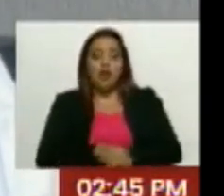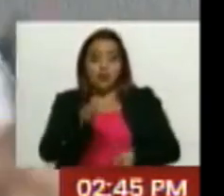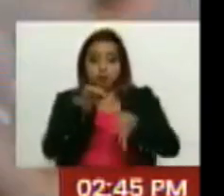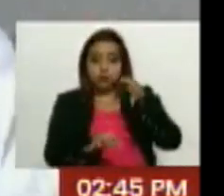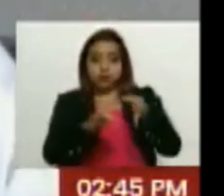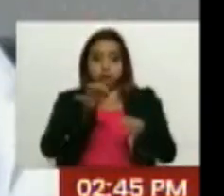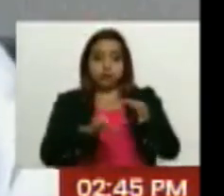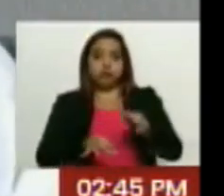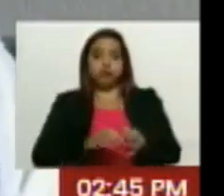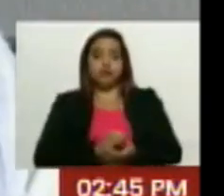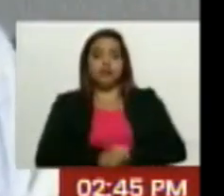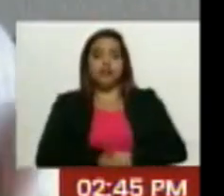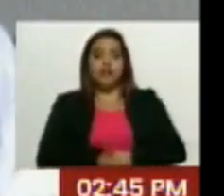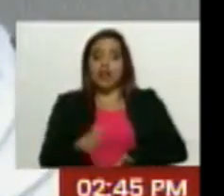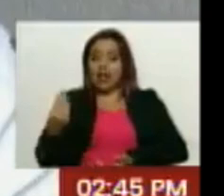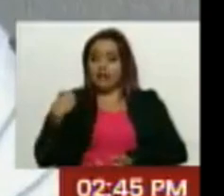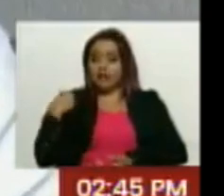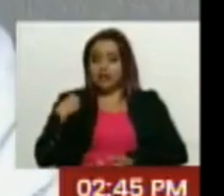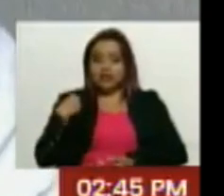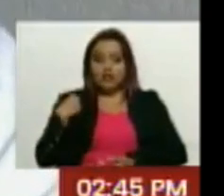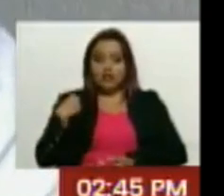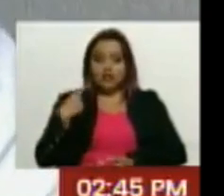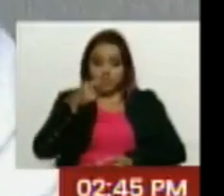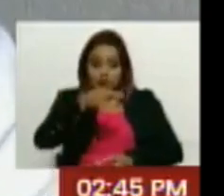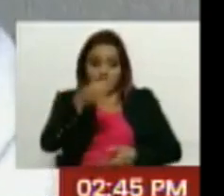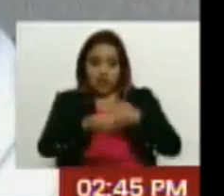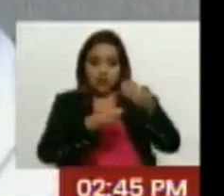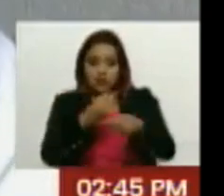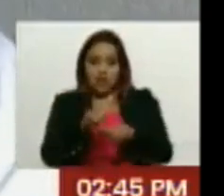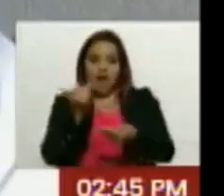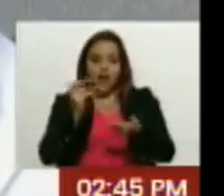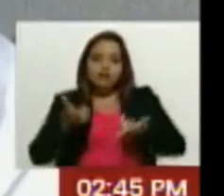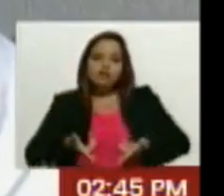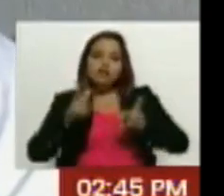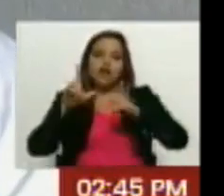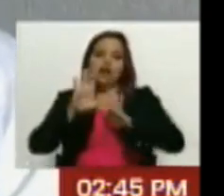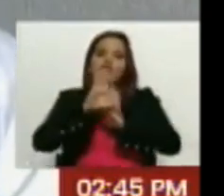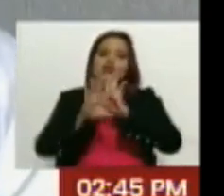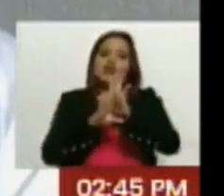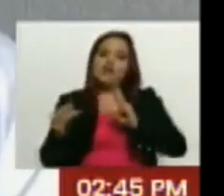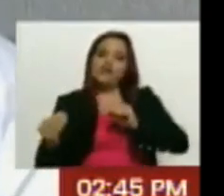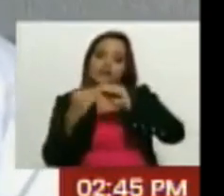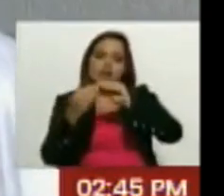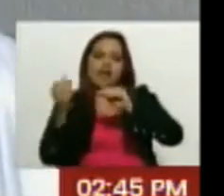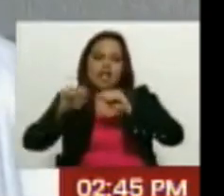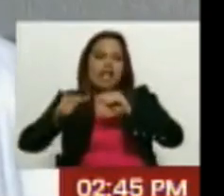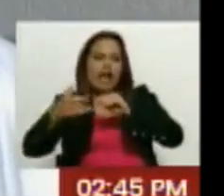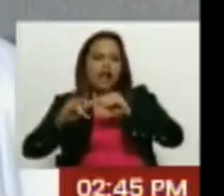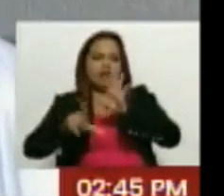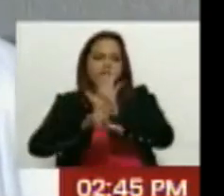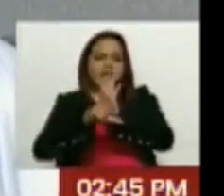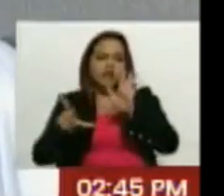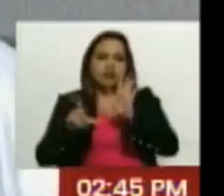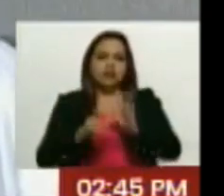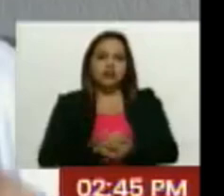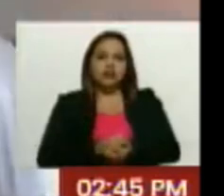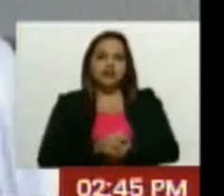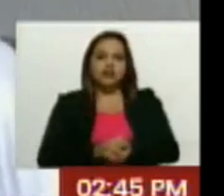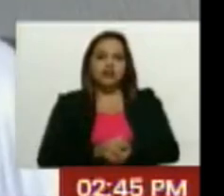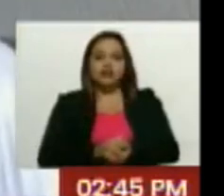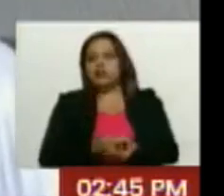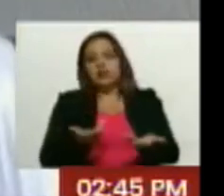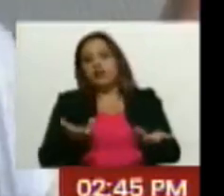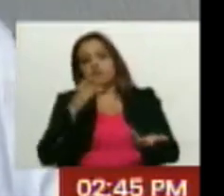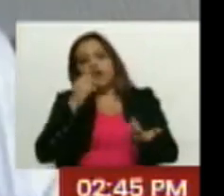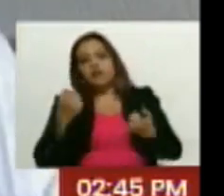Constitucional dice que lo que ha hecho Lazo es constitucional, es legal, realmente no habría más posibilidades